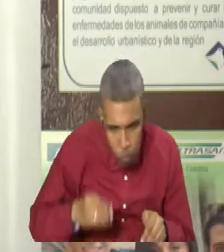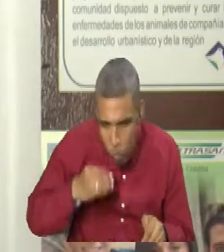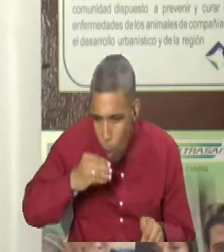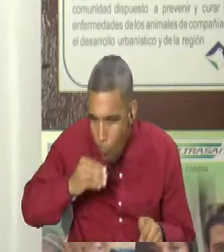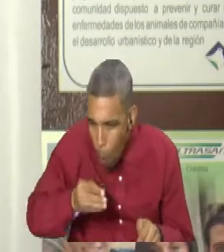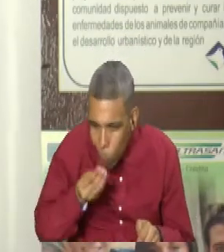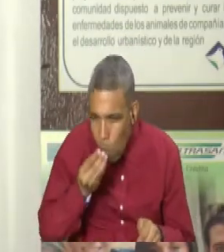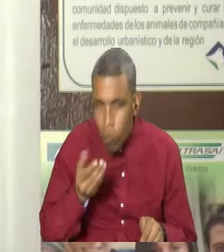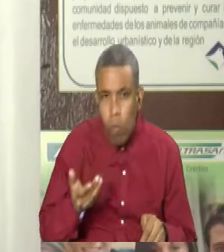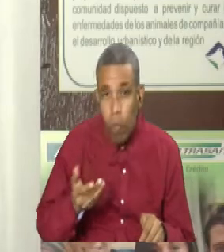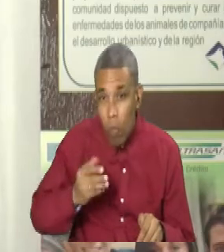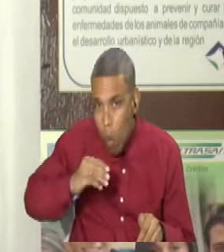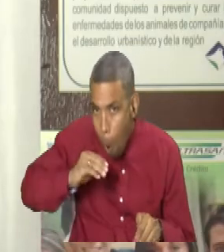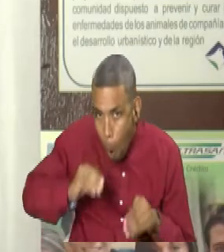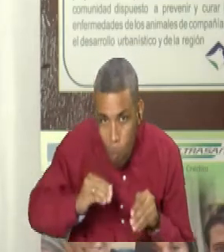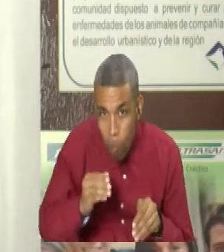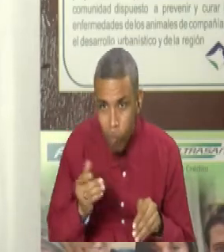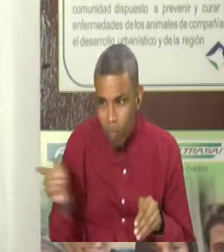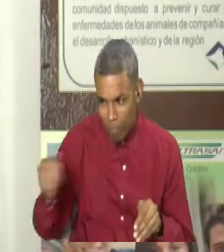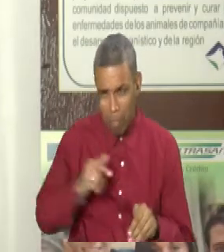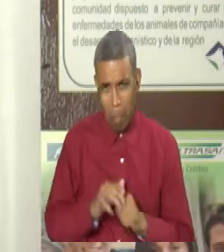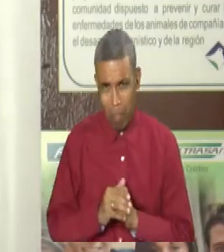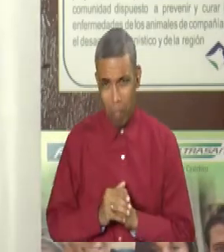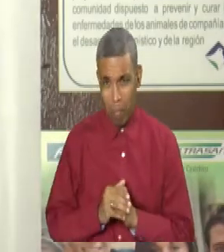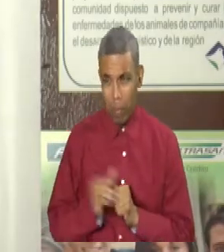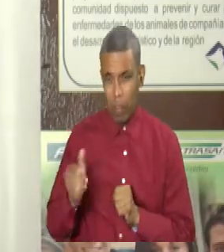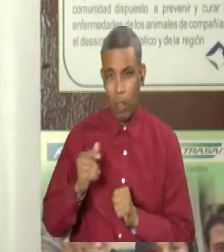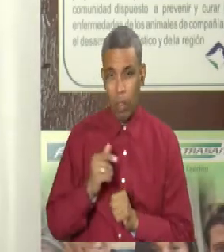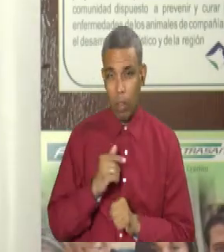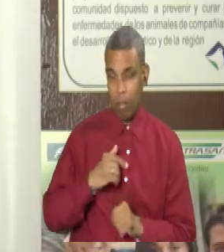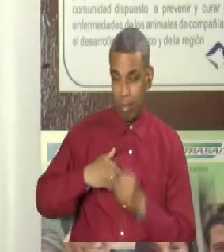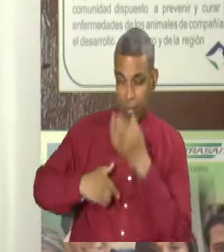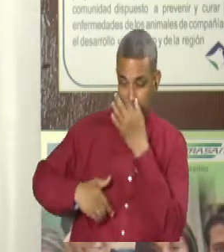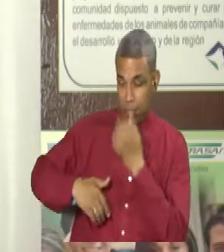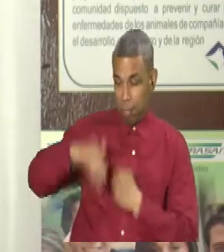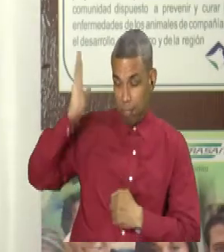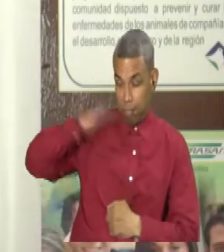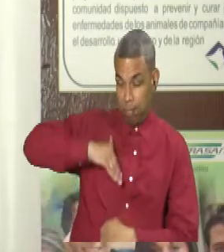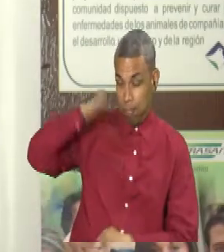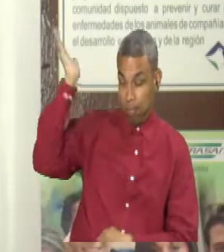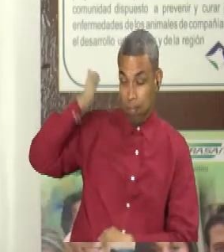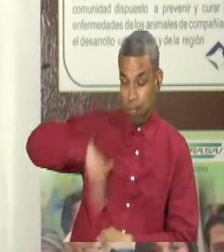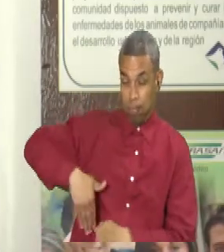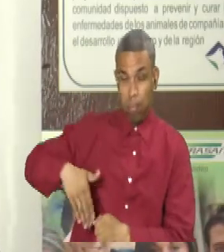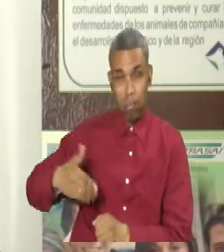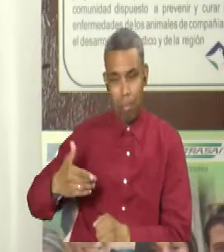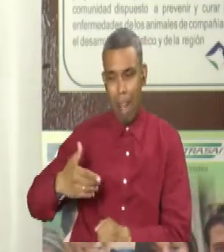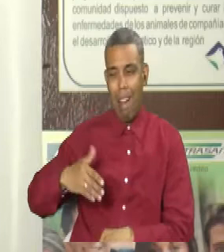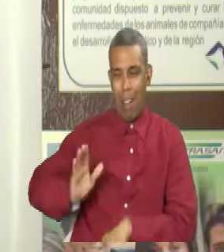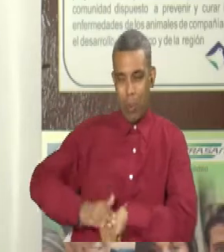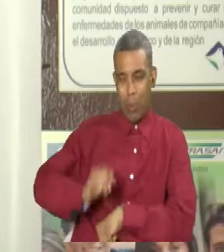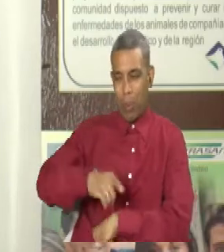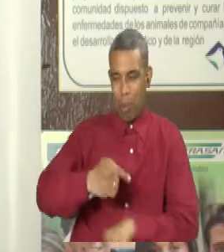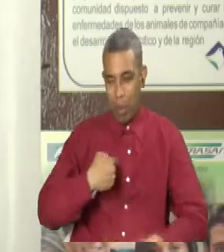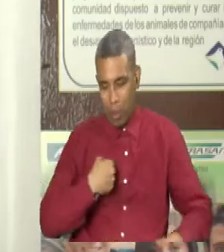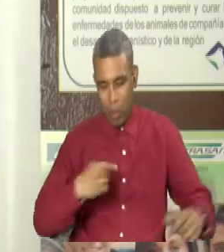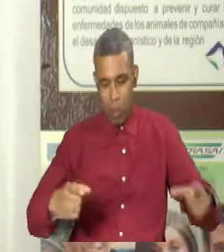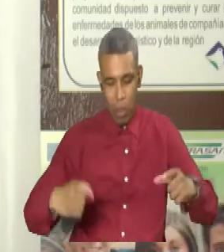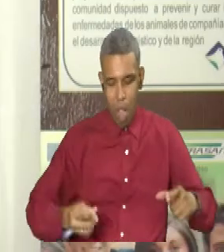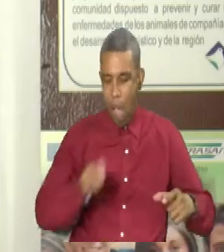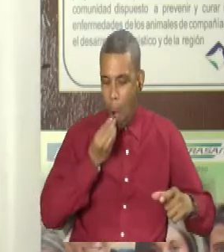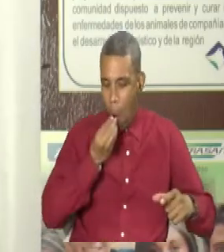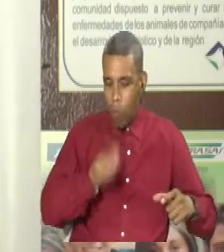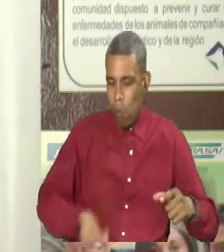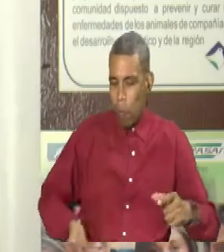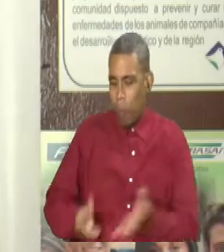perros, las causas por las cuales ellos toman olor a feo es ocasionado por diferentes problemas que